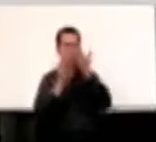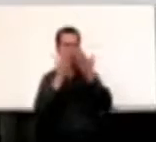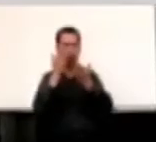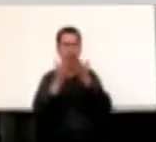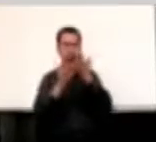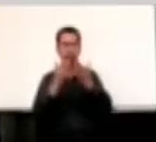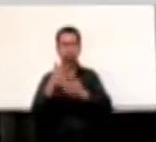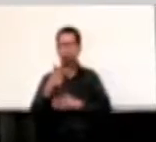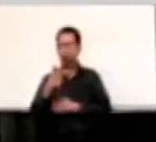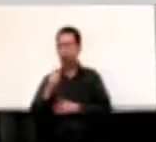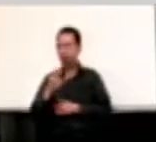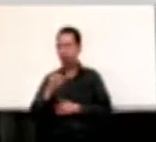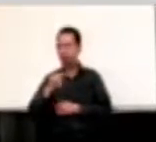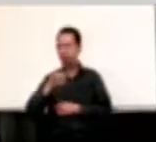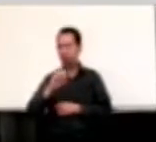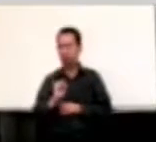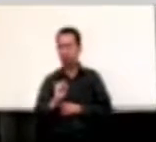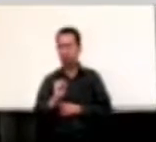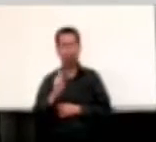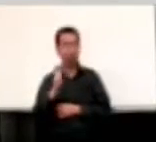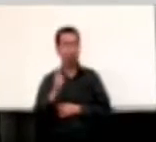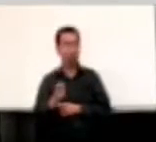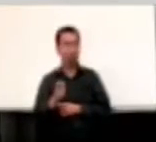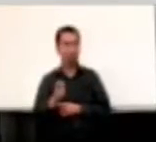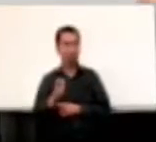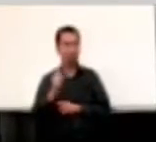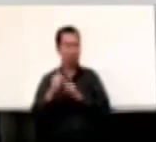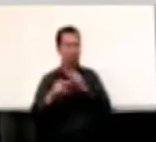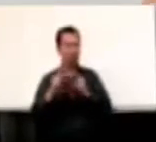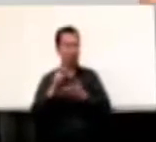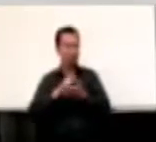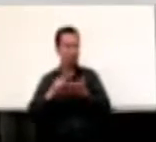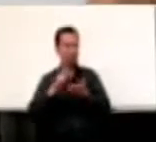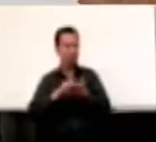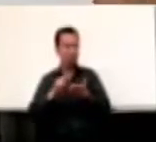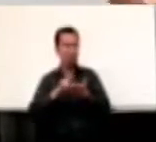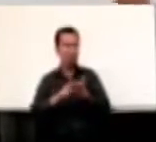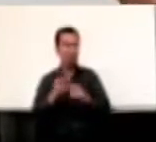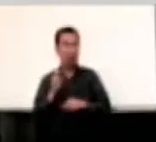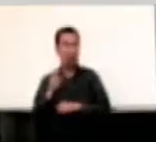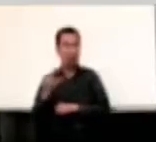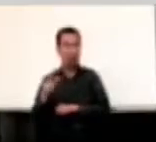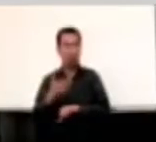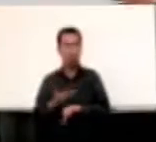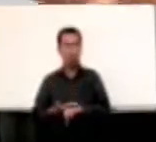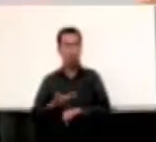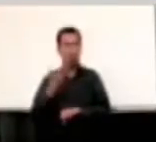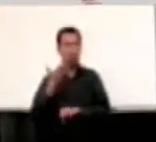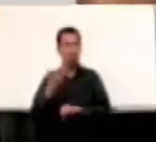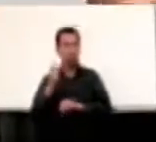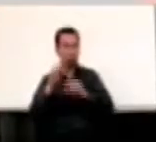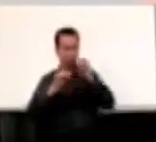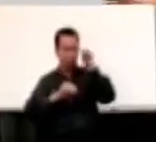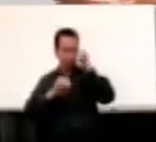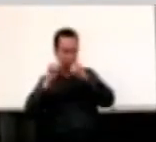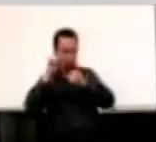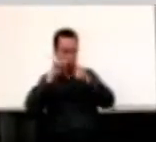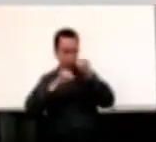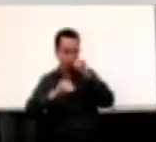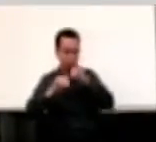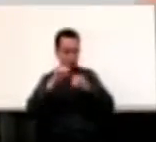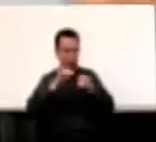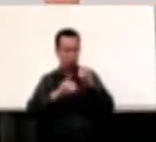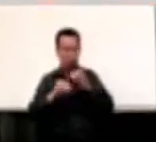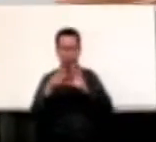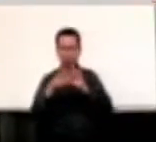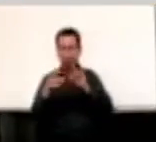doctor Ganatius, ¿no? Que hace, digamos, las obras de manera muy, digamos, estructurada, ¿no? Para explicar a